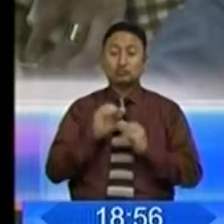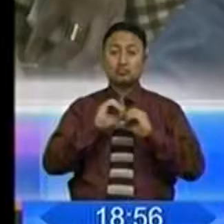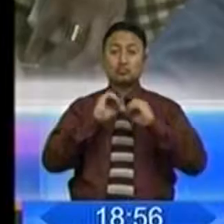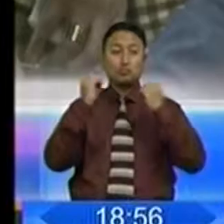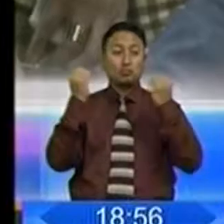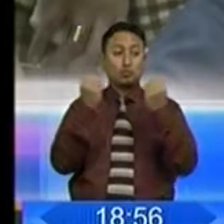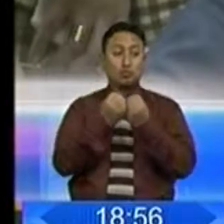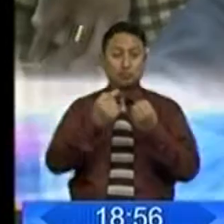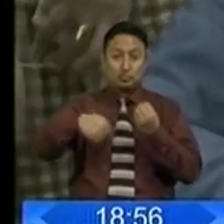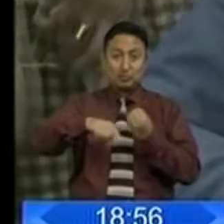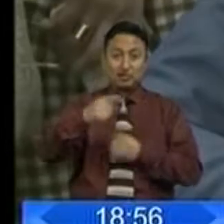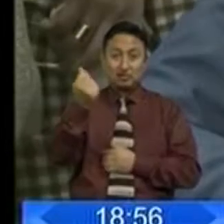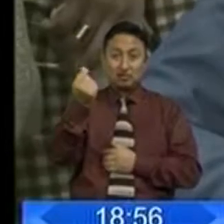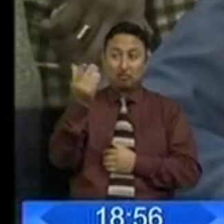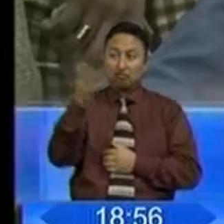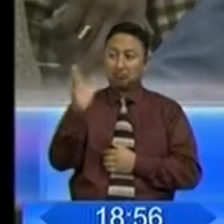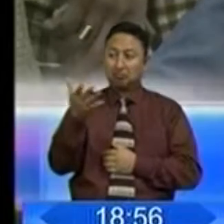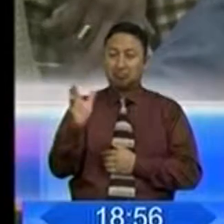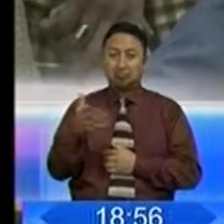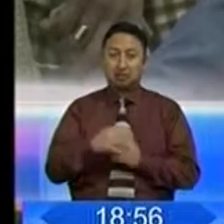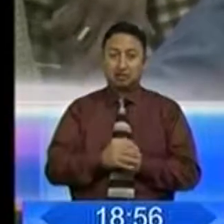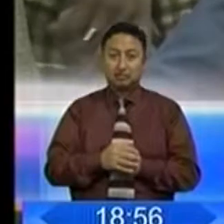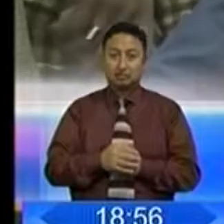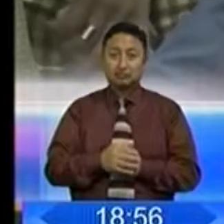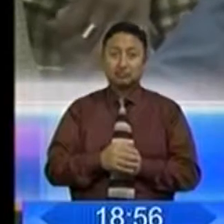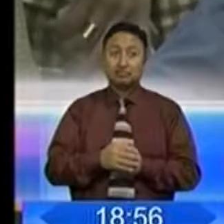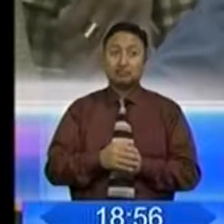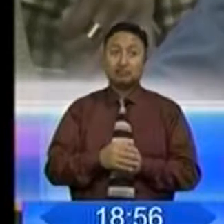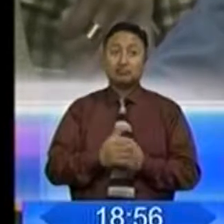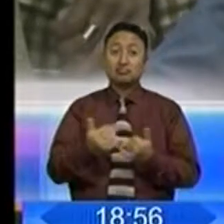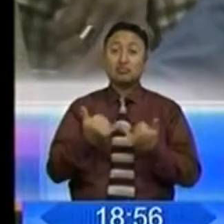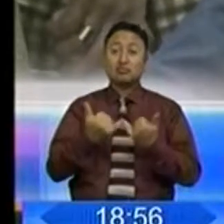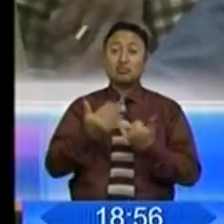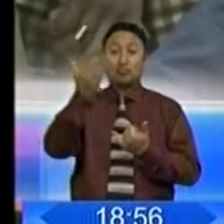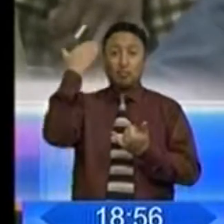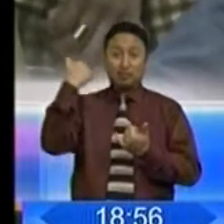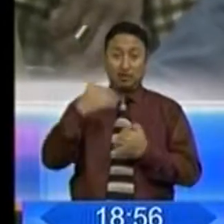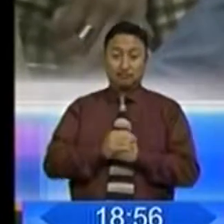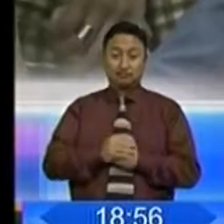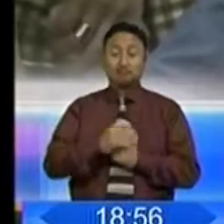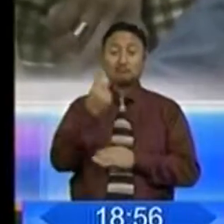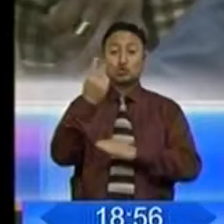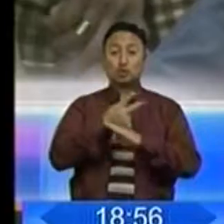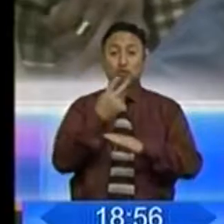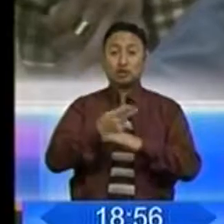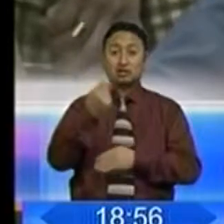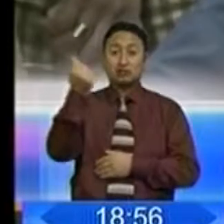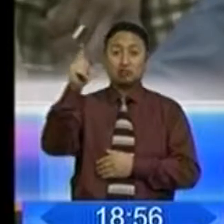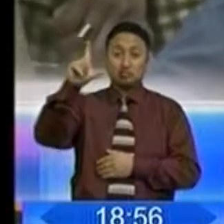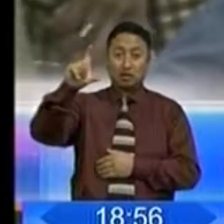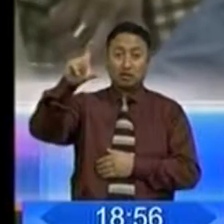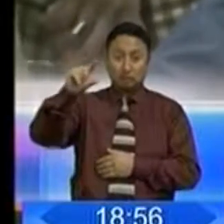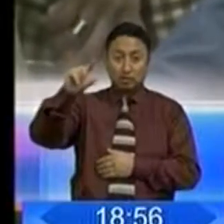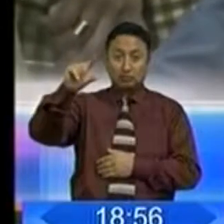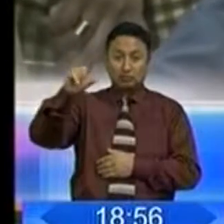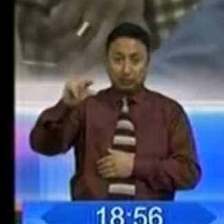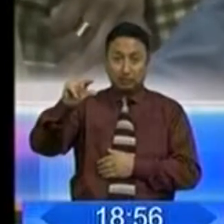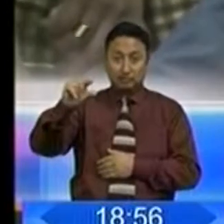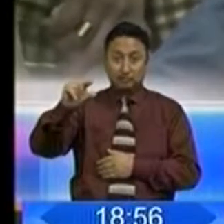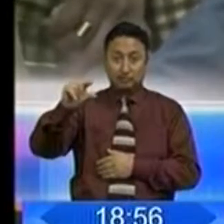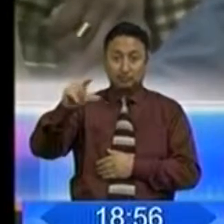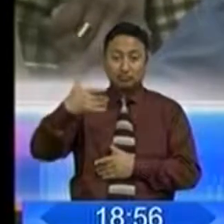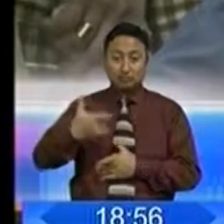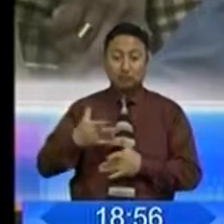totalmente desfinanciado frente a los dos recortes presupuestarios aplicados a la institución para